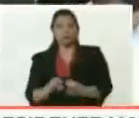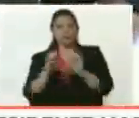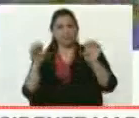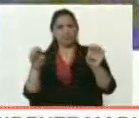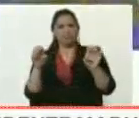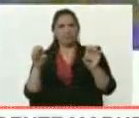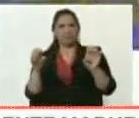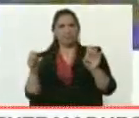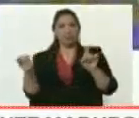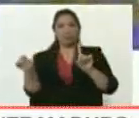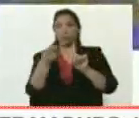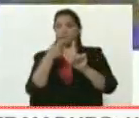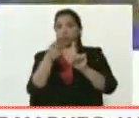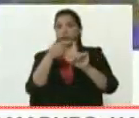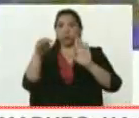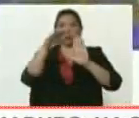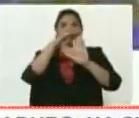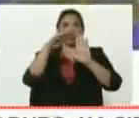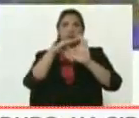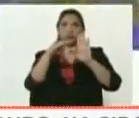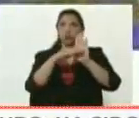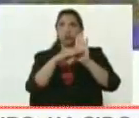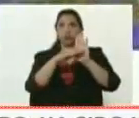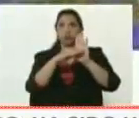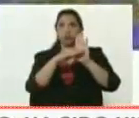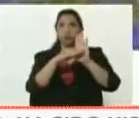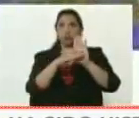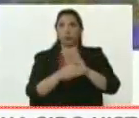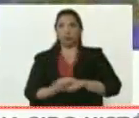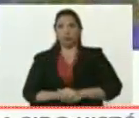primera prioridad en el país.